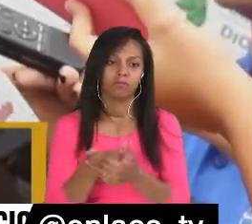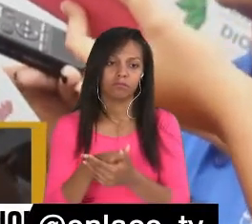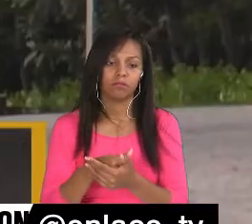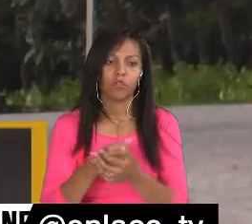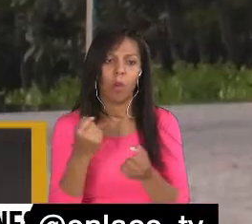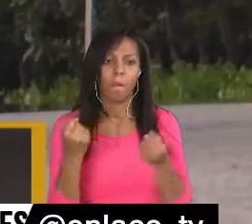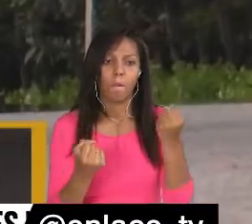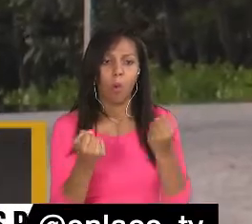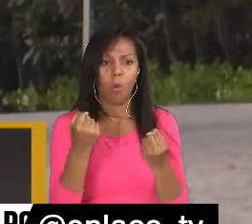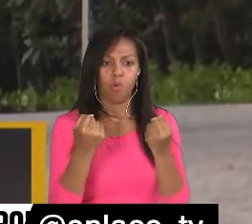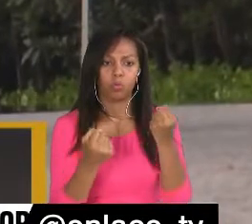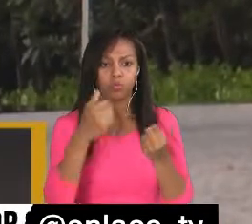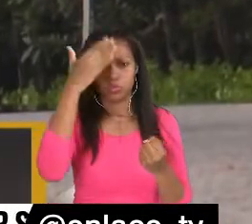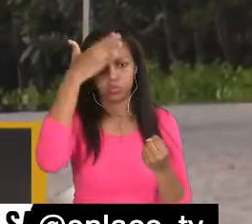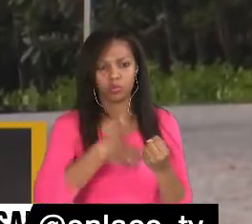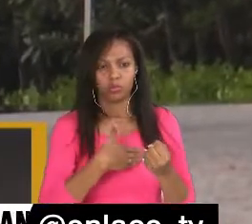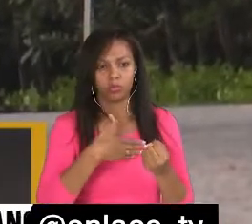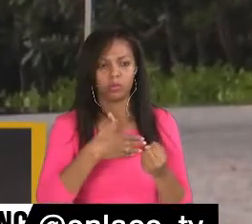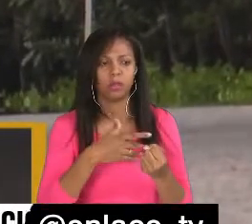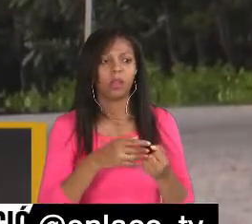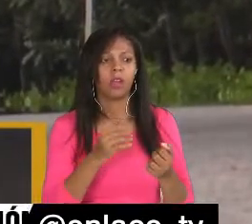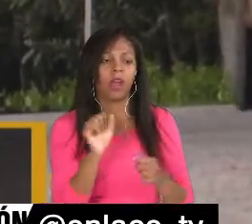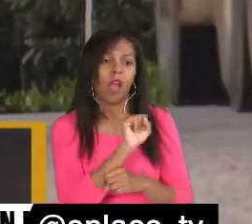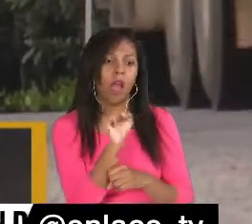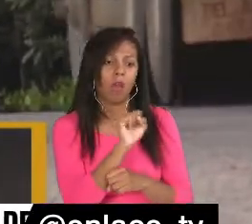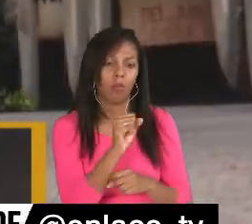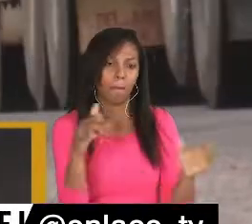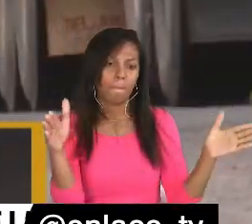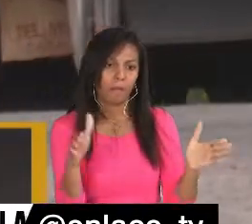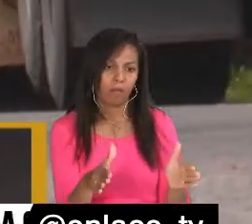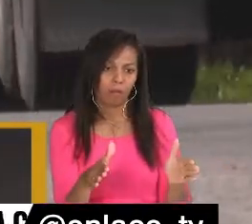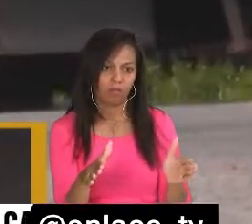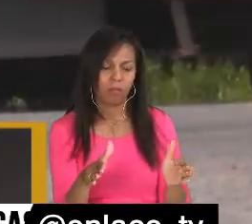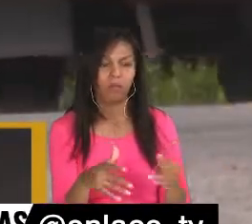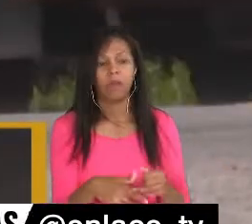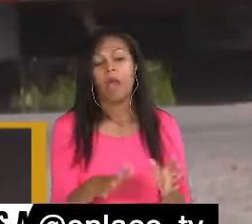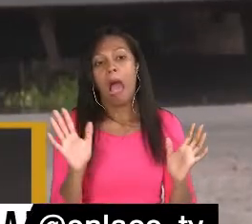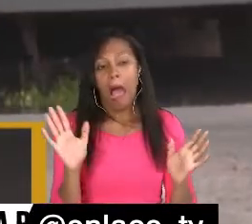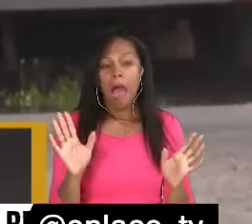un automóvil pequeño. Afortunadamente allí no